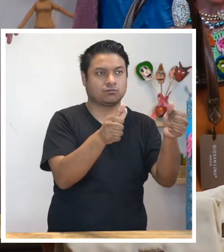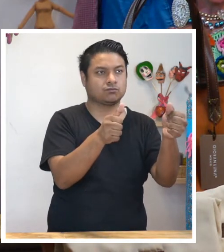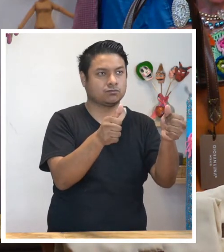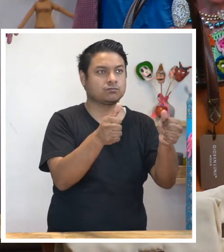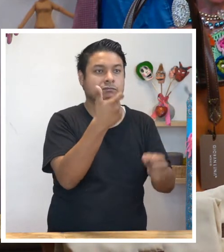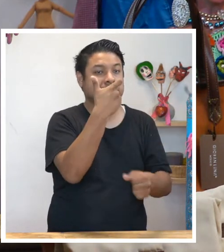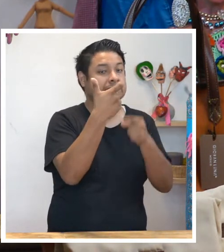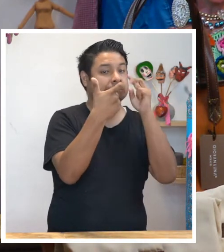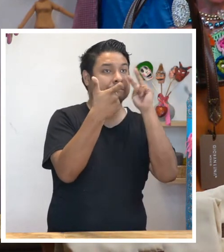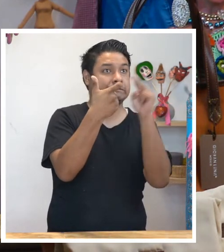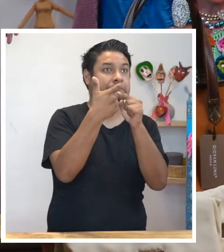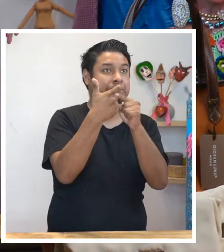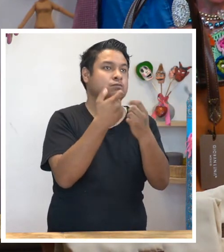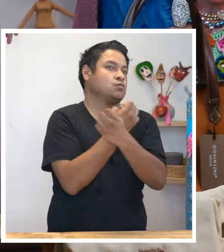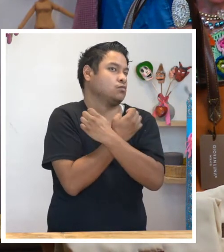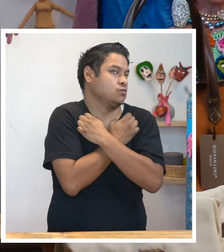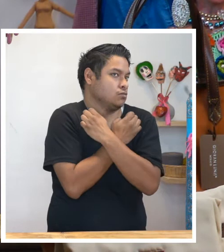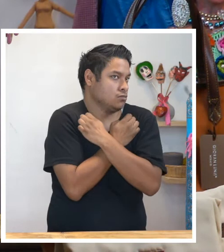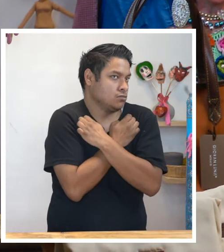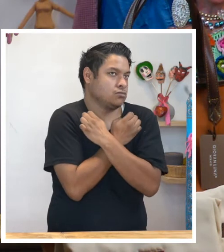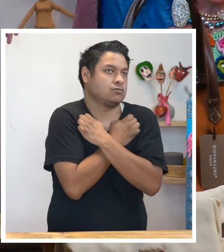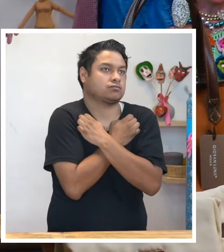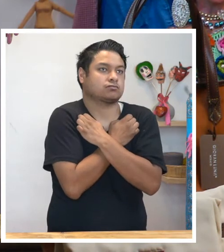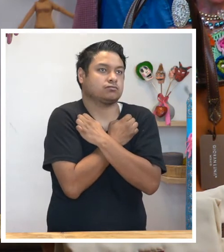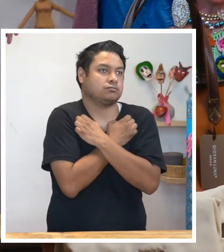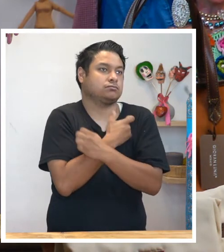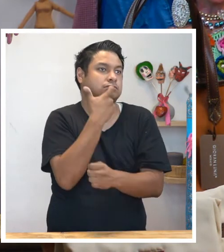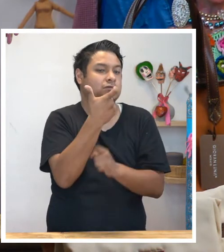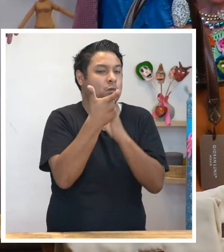eres el mejor, no sé,